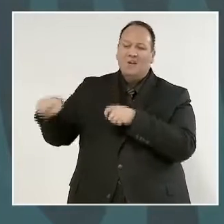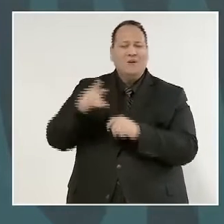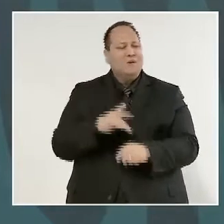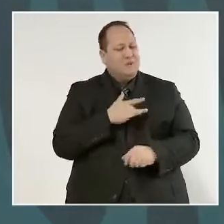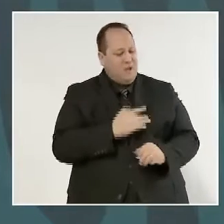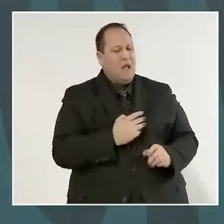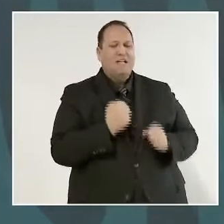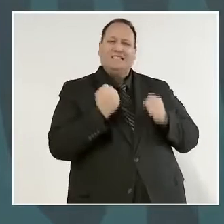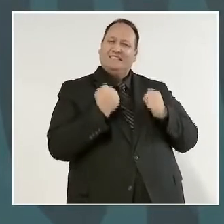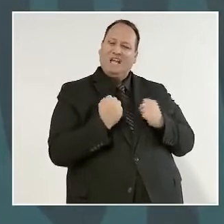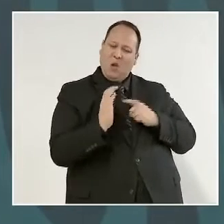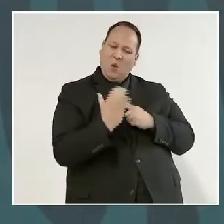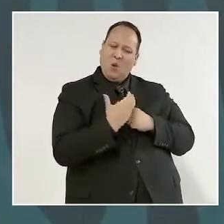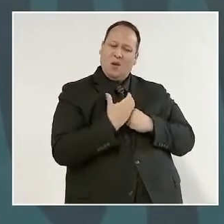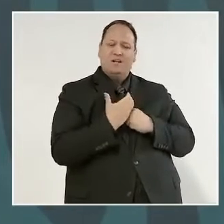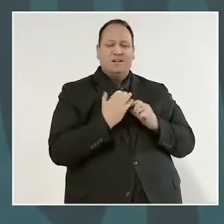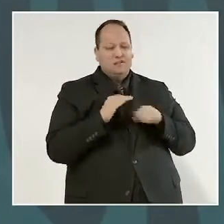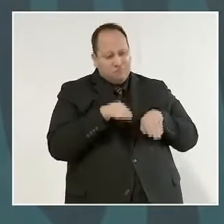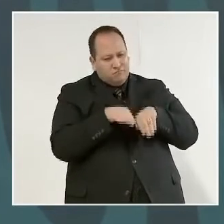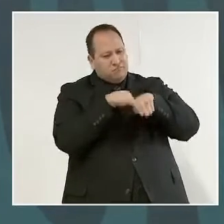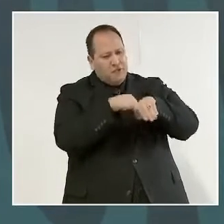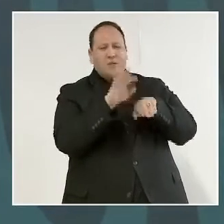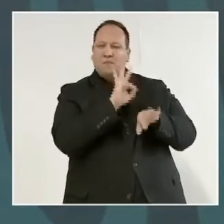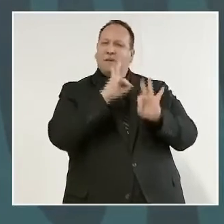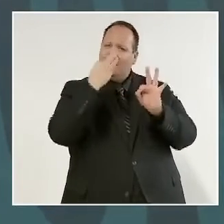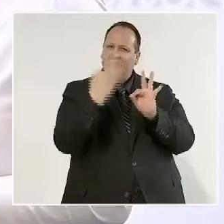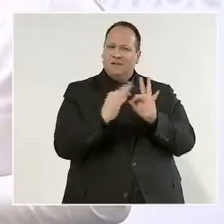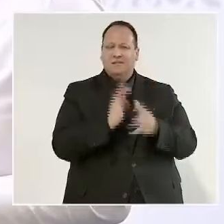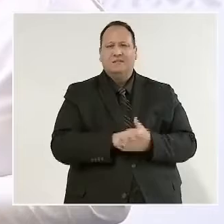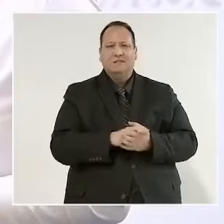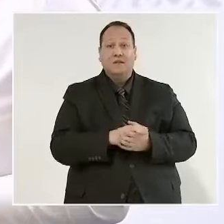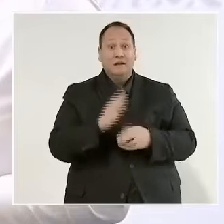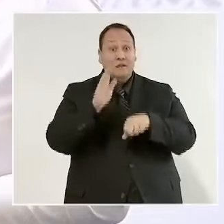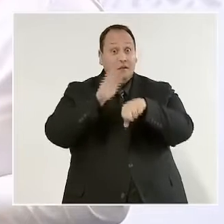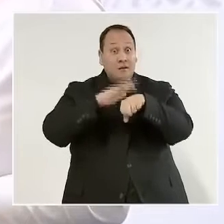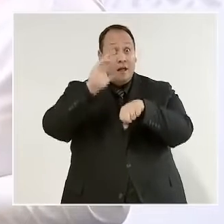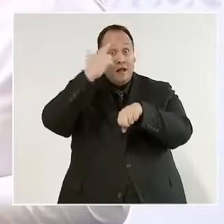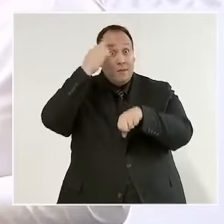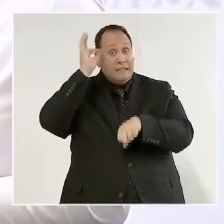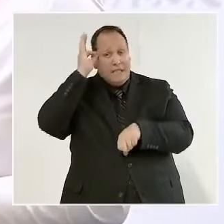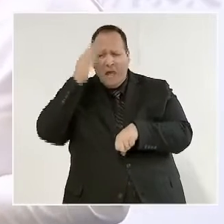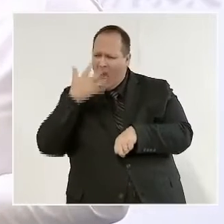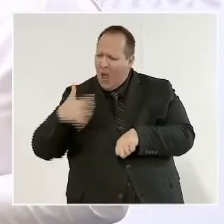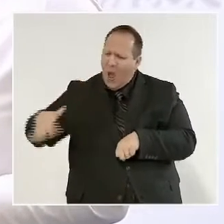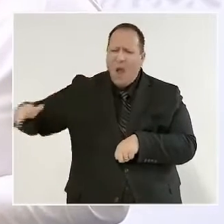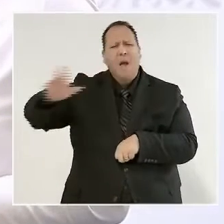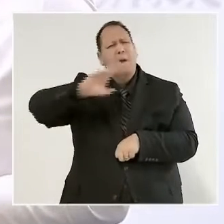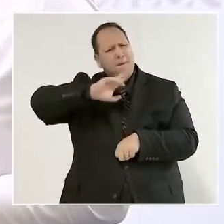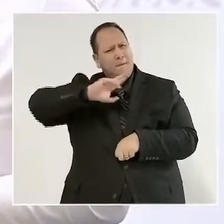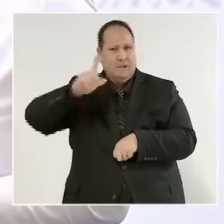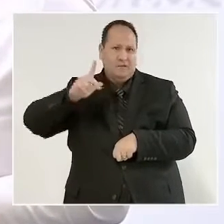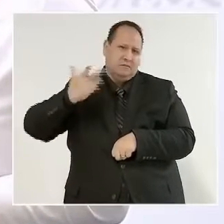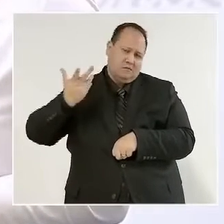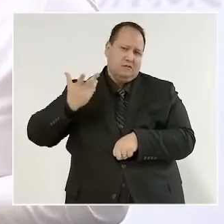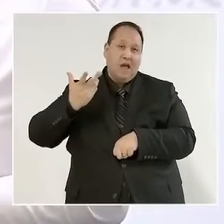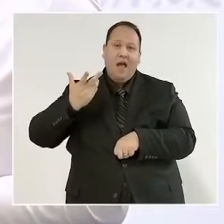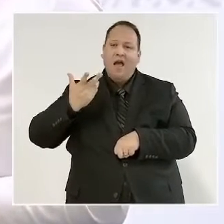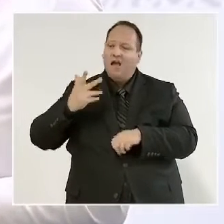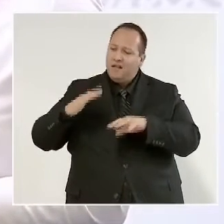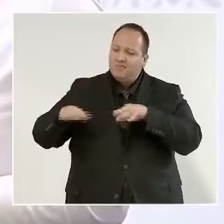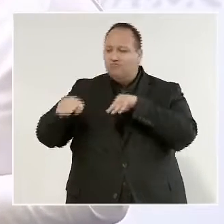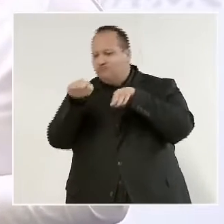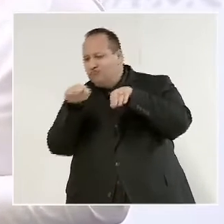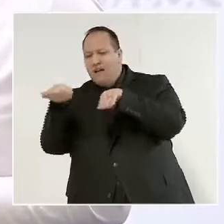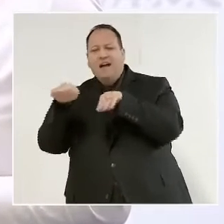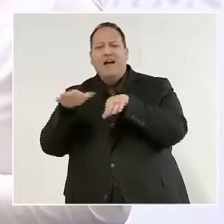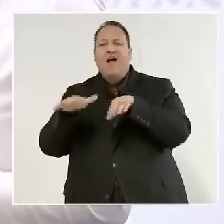seguridad y protección. Recordemos que mejores servicios públicos también abonan a la